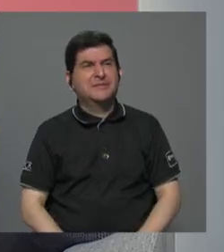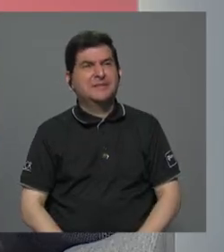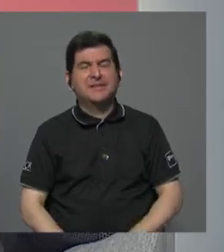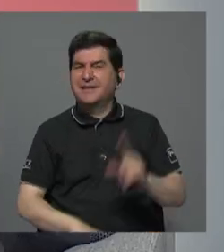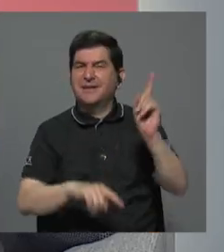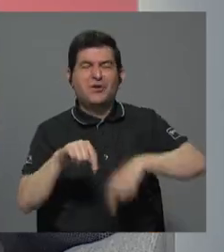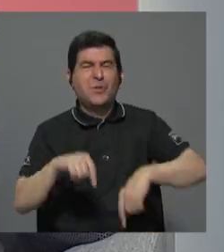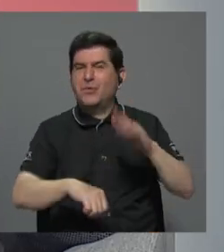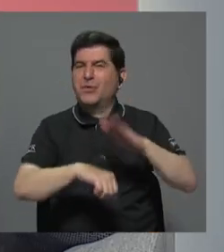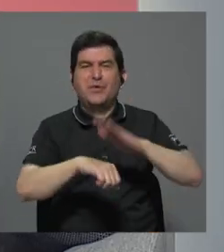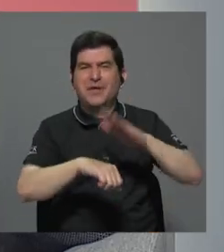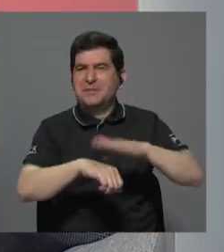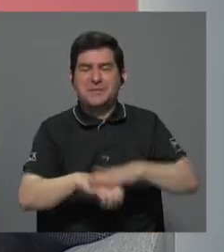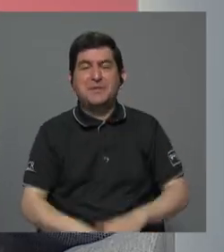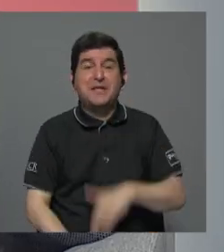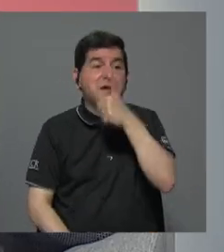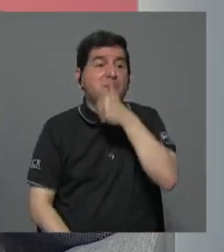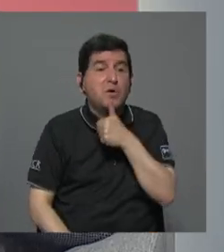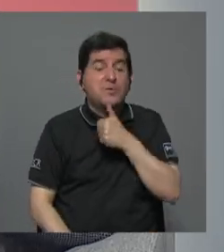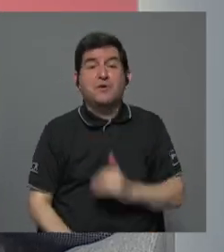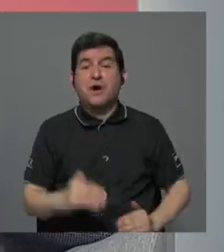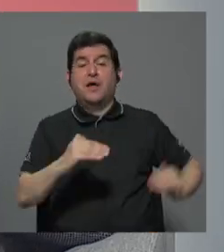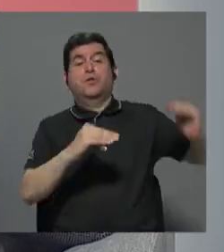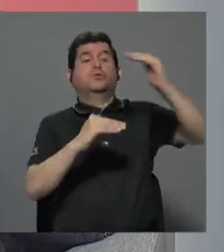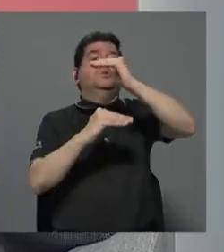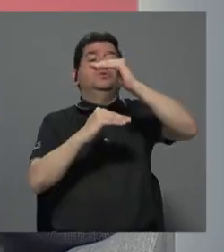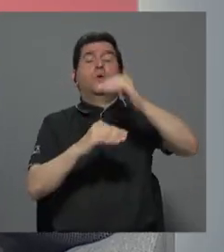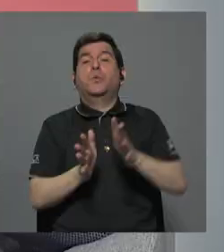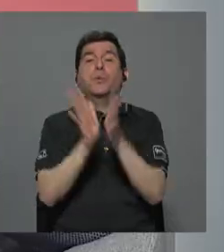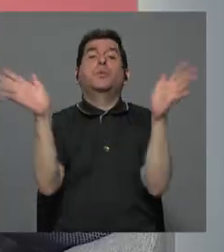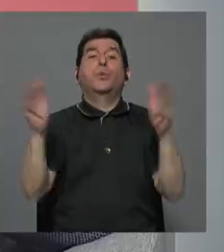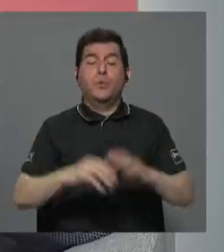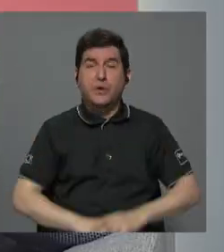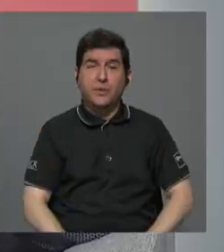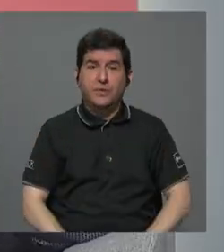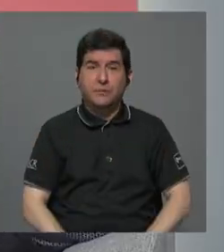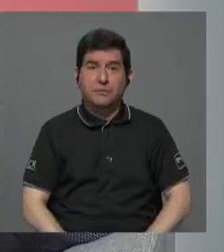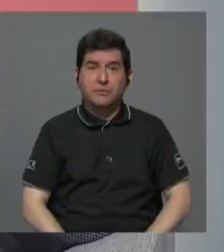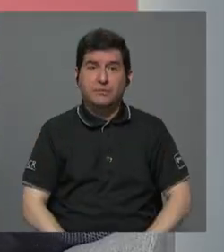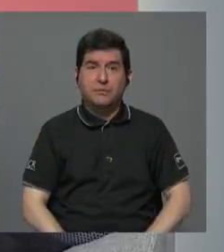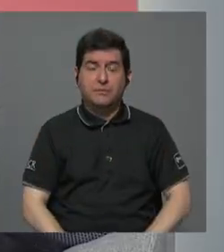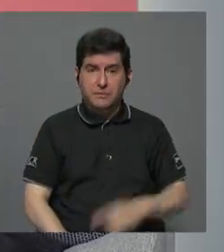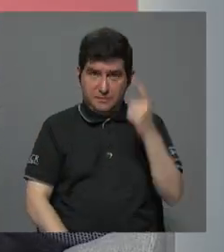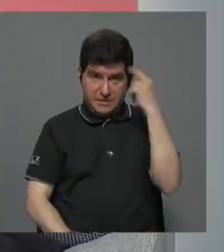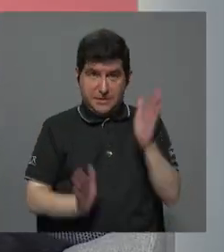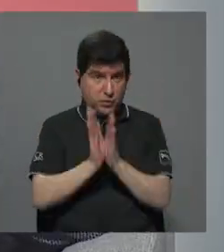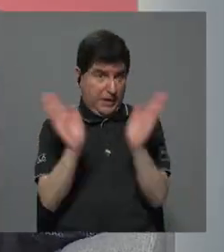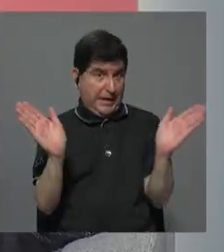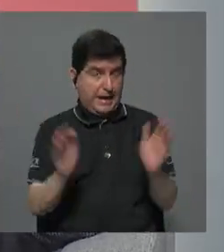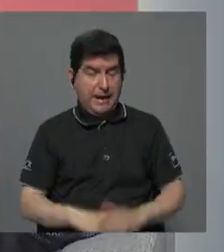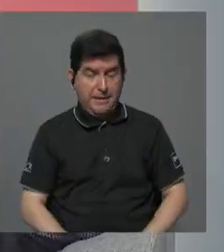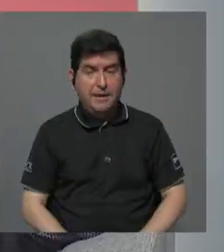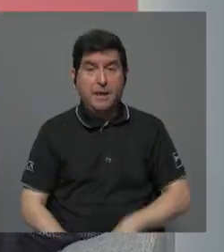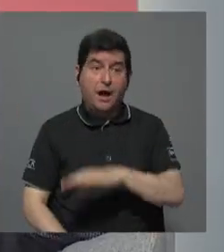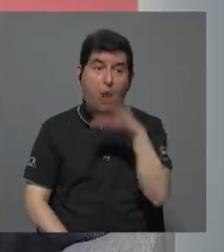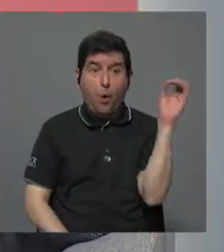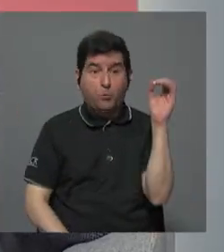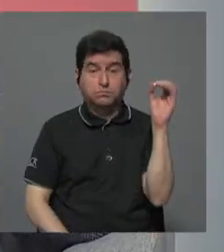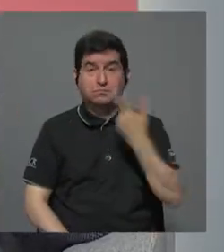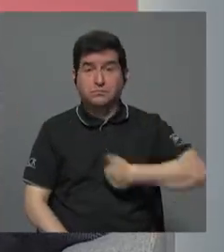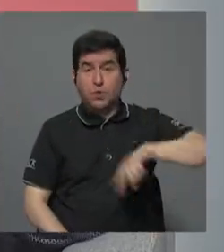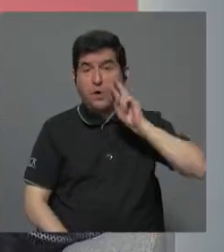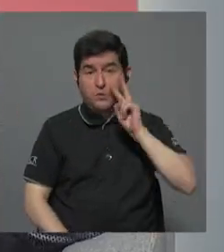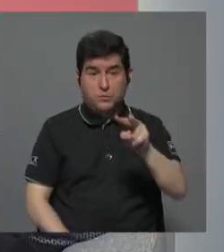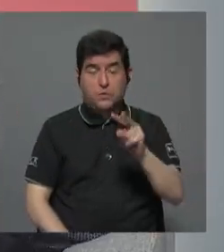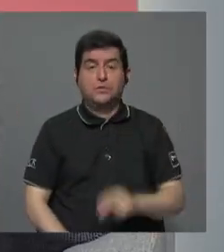podemos permitir que prive lo privado sobre lo en términos generales porque si no lo que estamos viendo